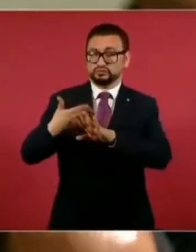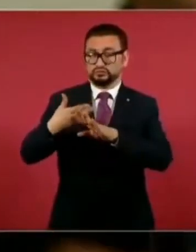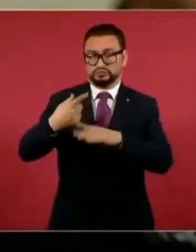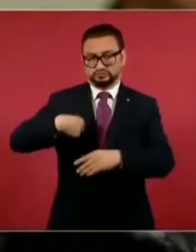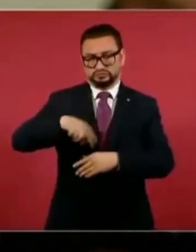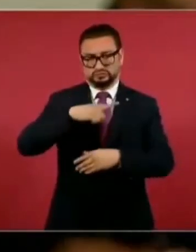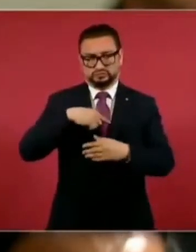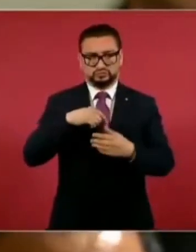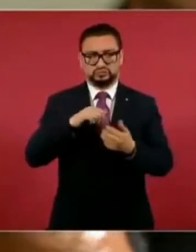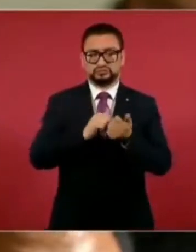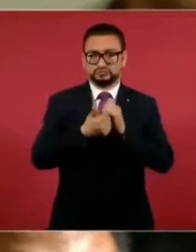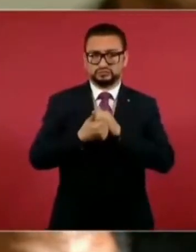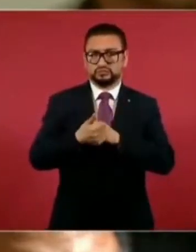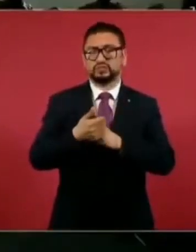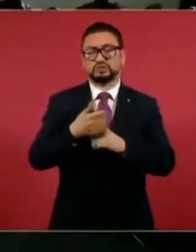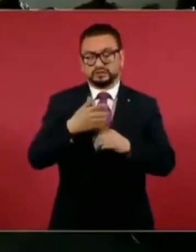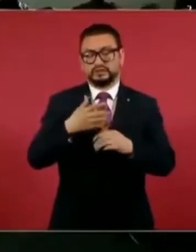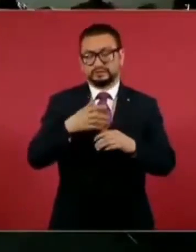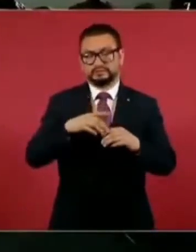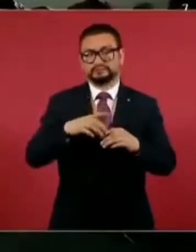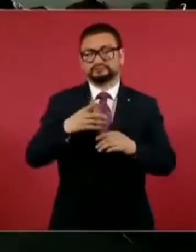de la transformación del país,